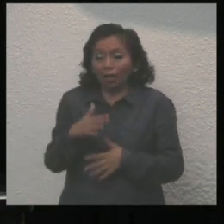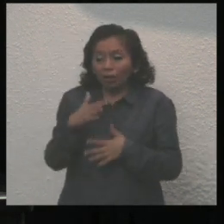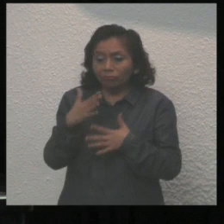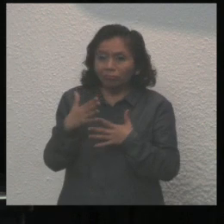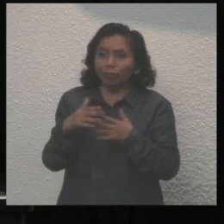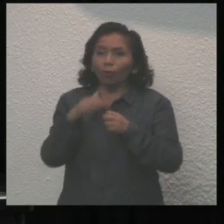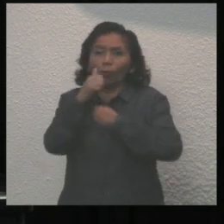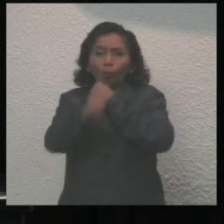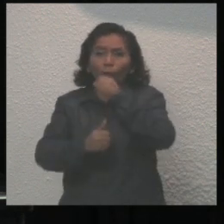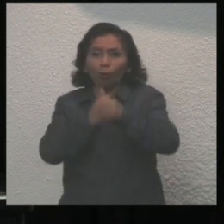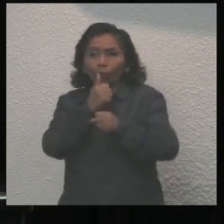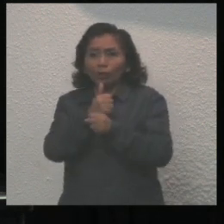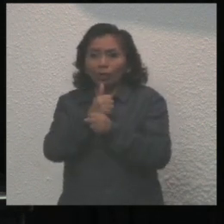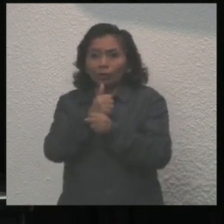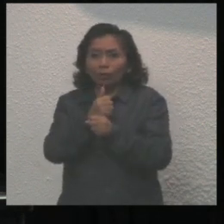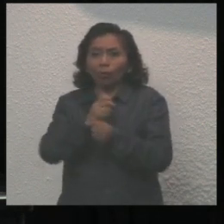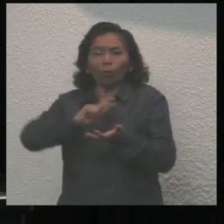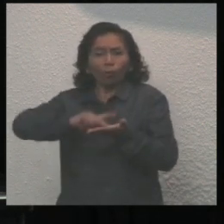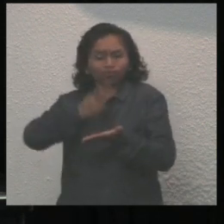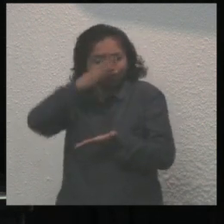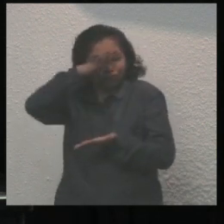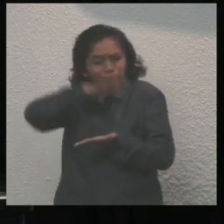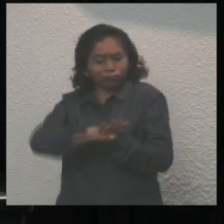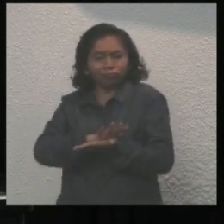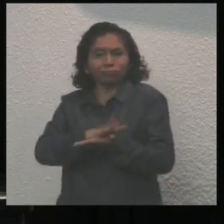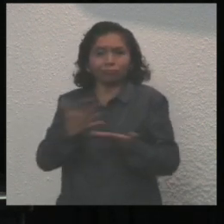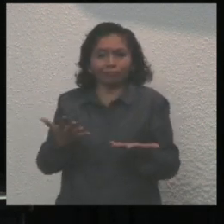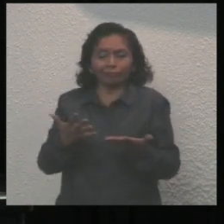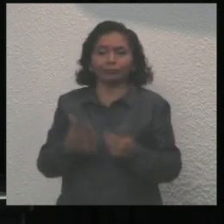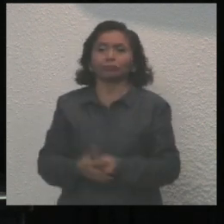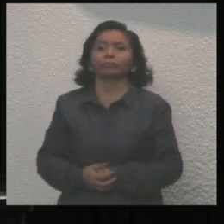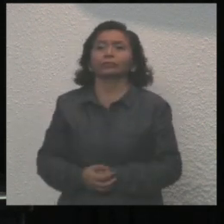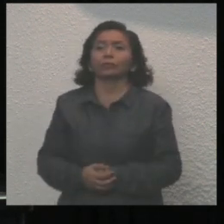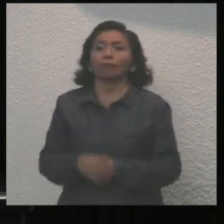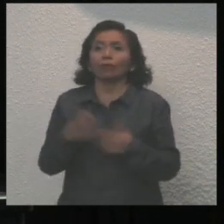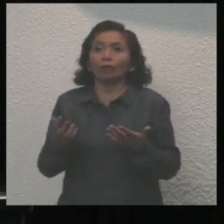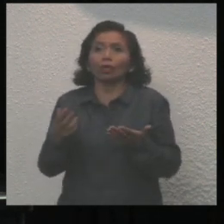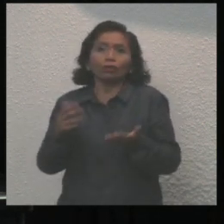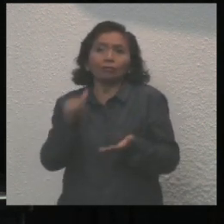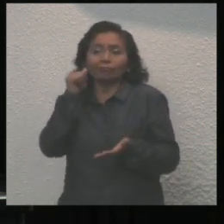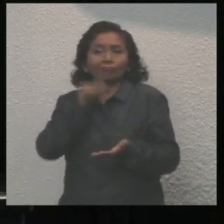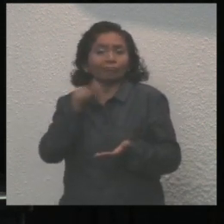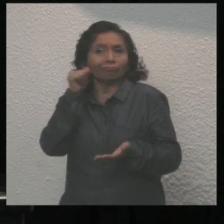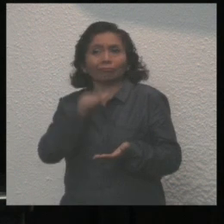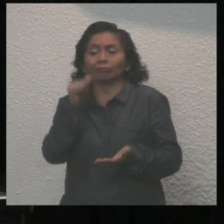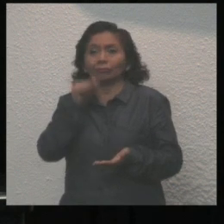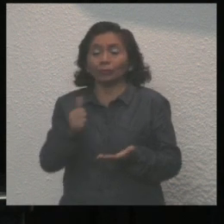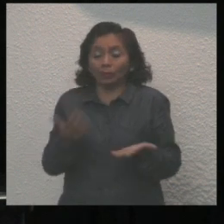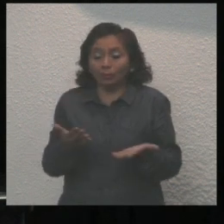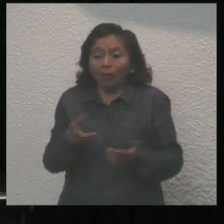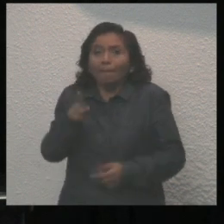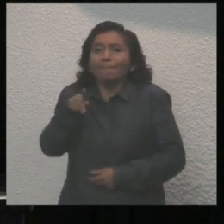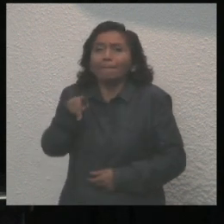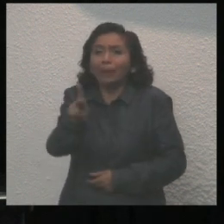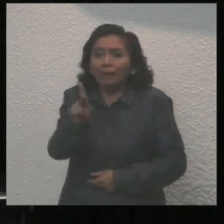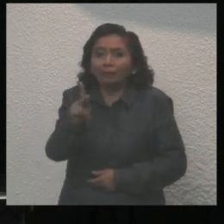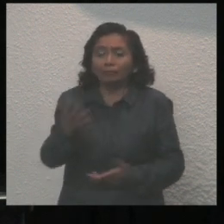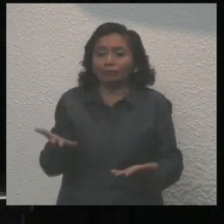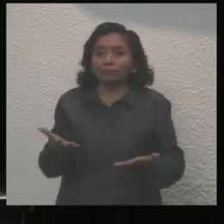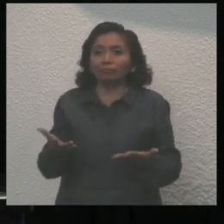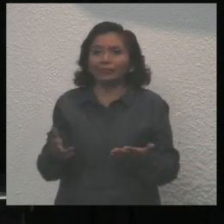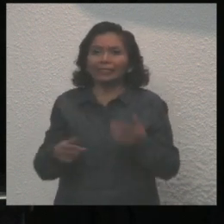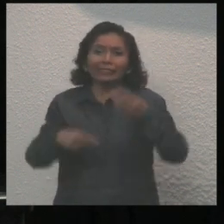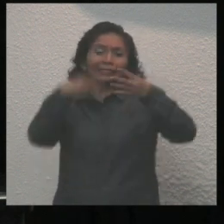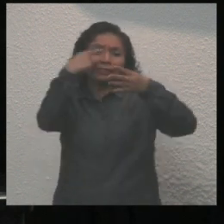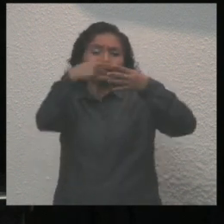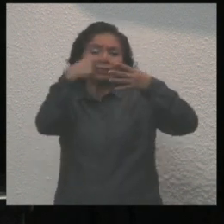suficiente, encontrarán a un nuevo amo ante el que se arrodillarán como siempre lo han hecho. Sin embargo, una serie de